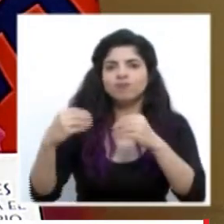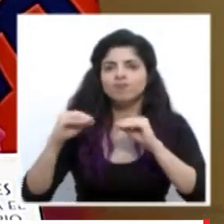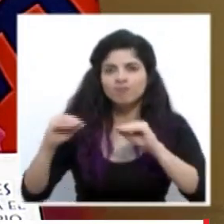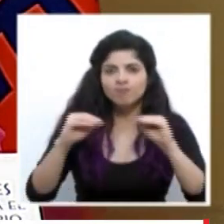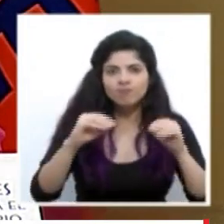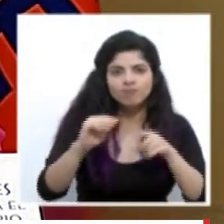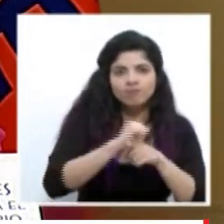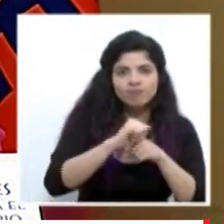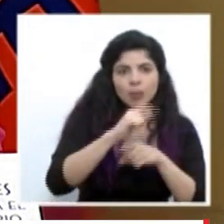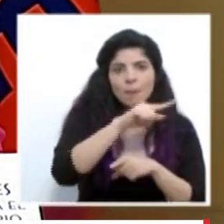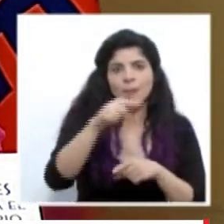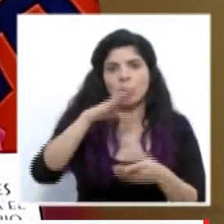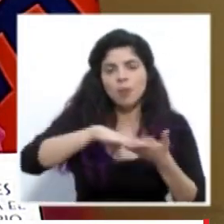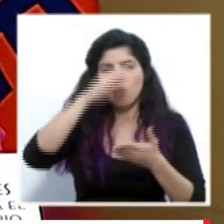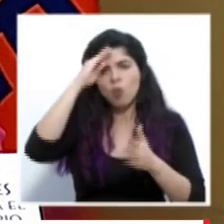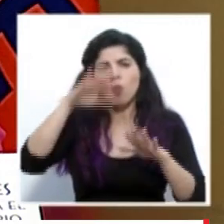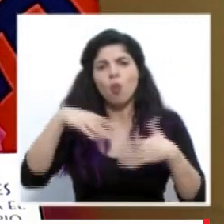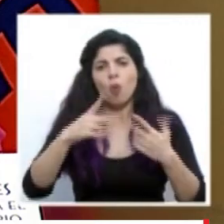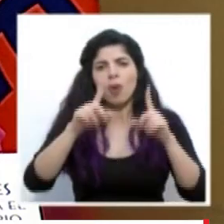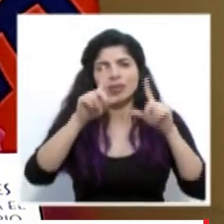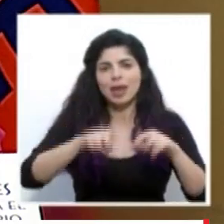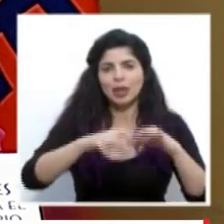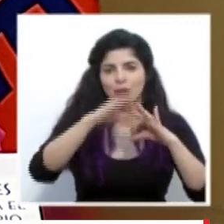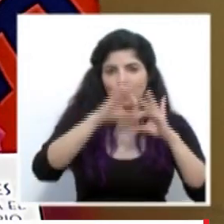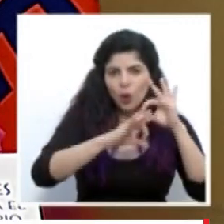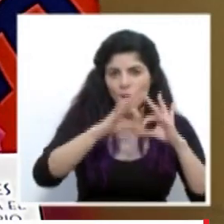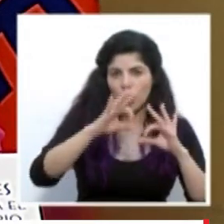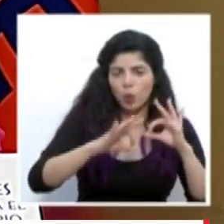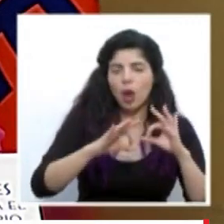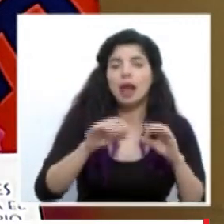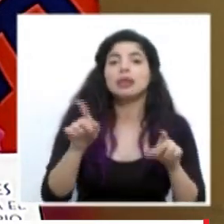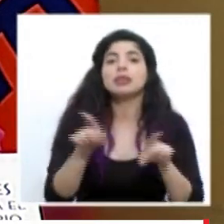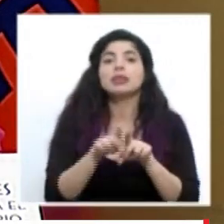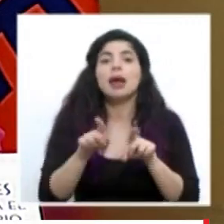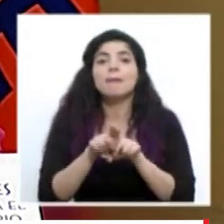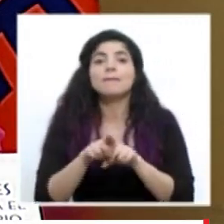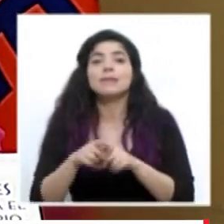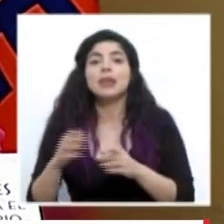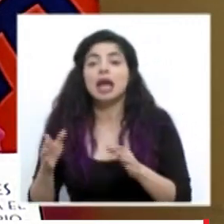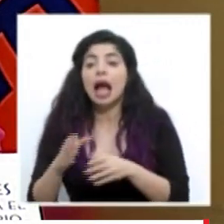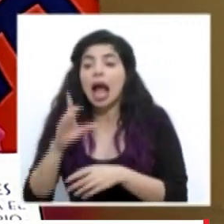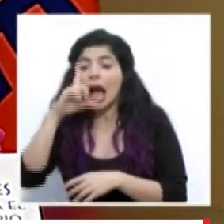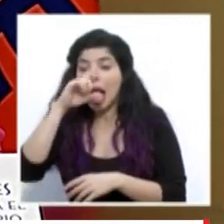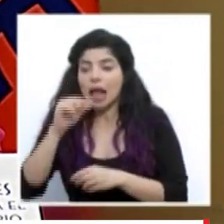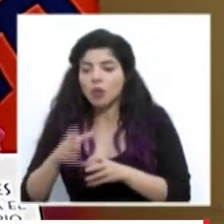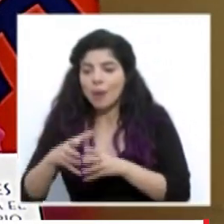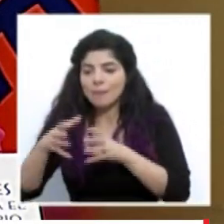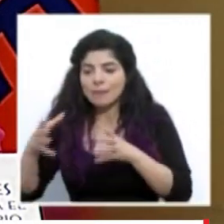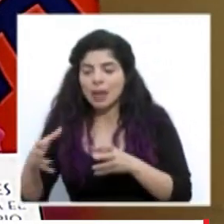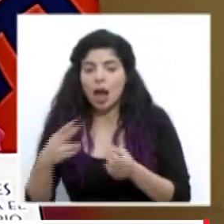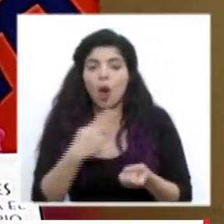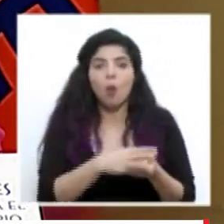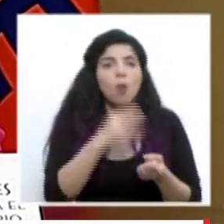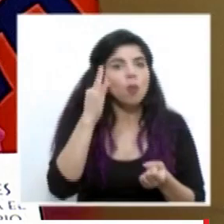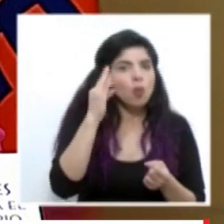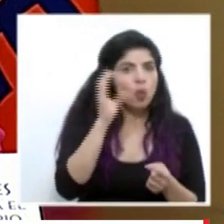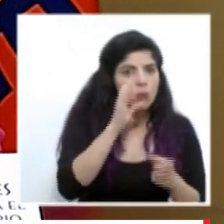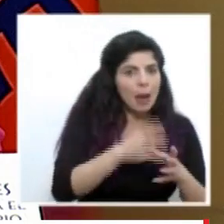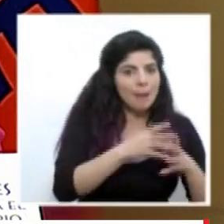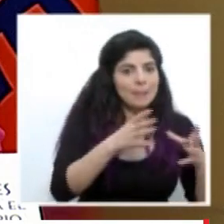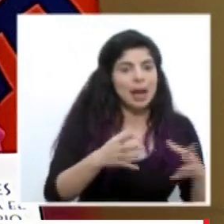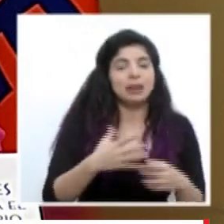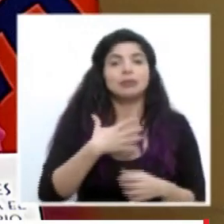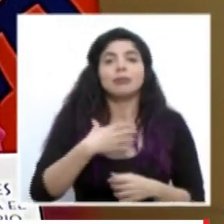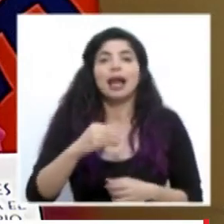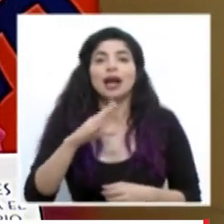para el diagnóstico molecular. También se está trabajando para aumentar la capacidad del Hospital Calderón Guardia, del Hospital de las Mujeres, del